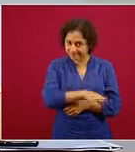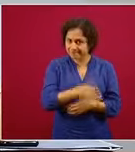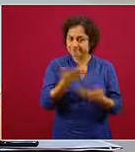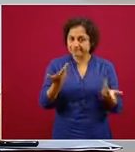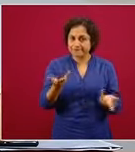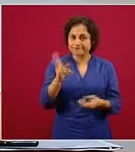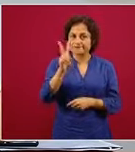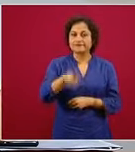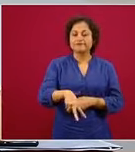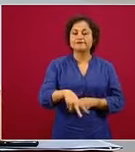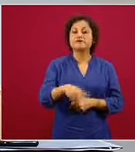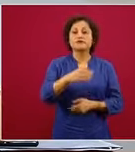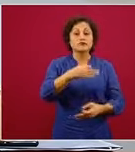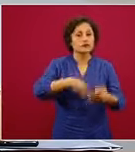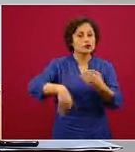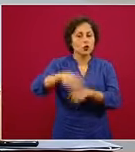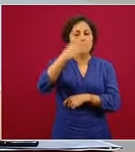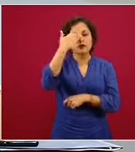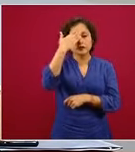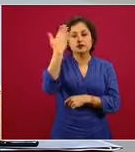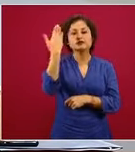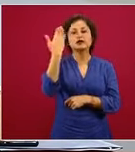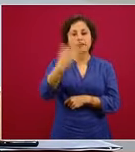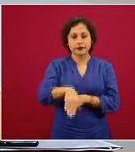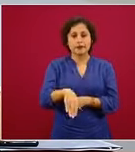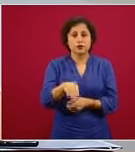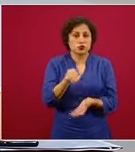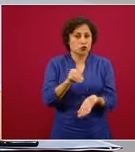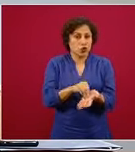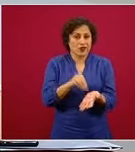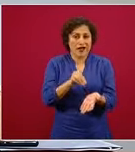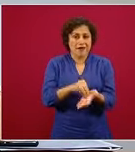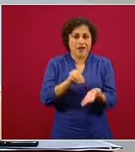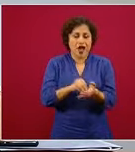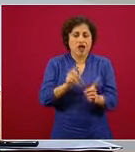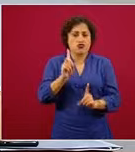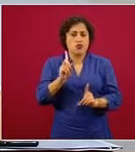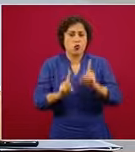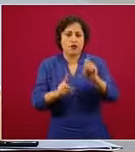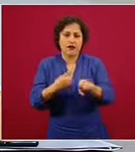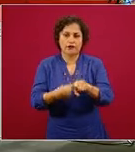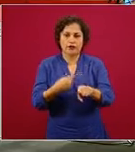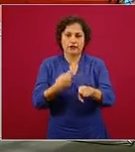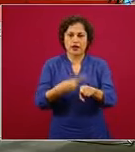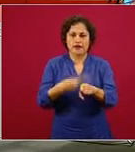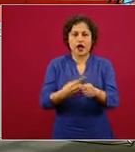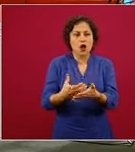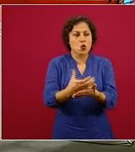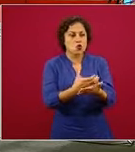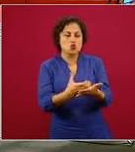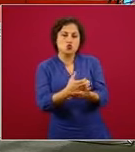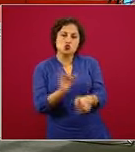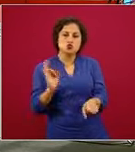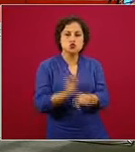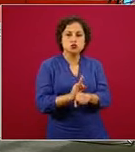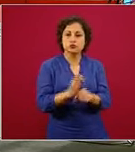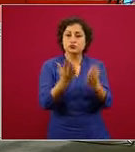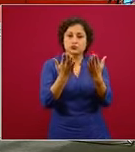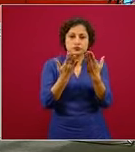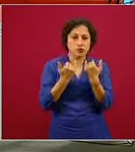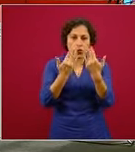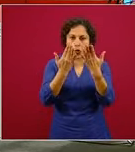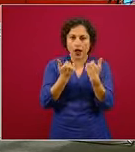en que aún es enigmática esta epidemia, no hay tratamiento específico, no se puede eliminar el